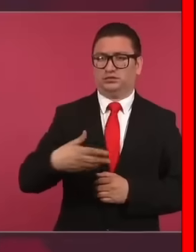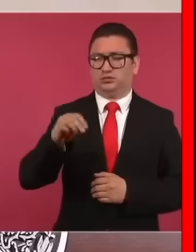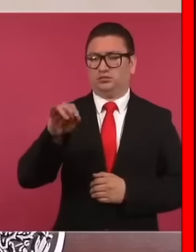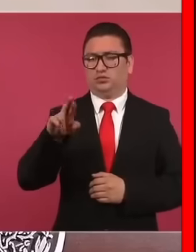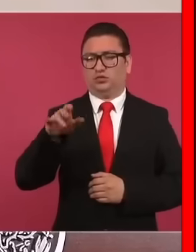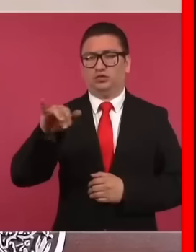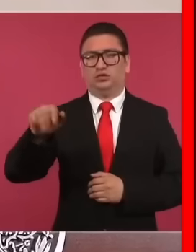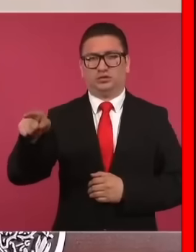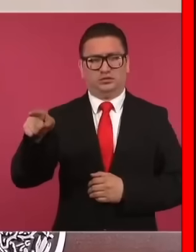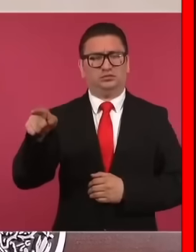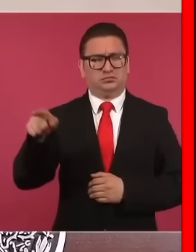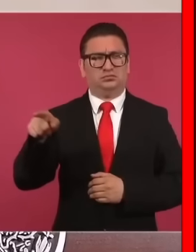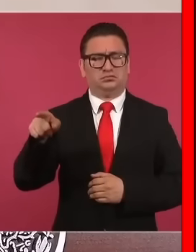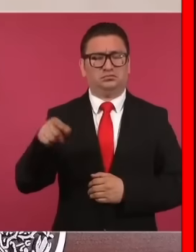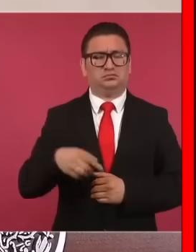es